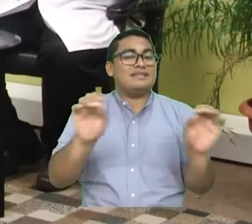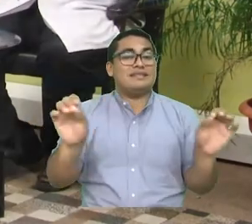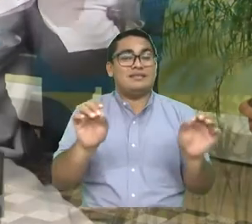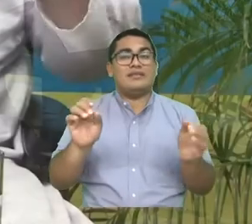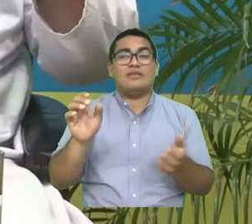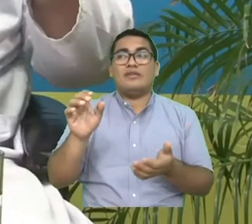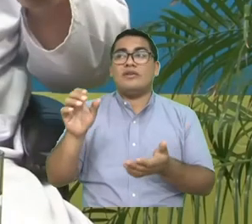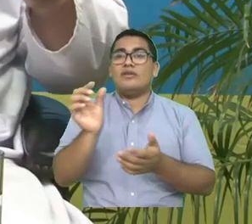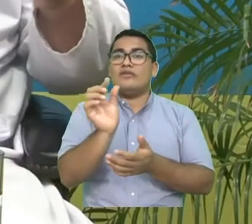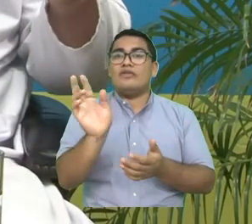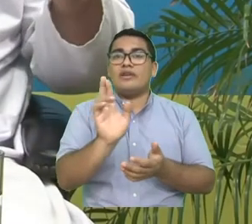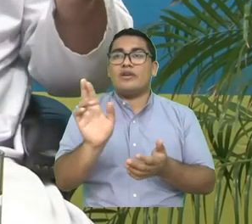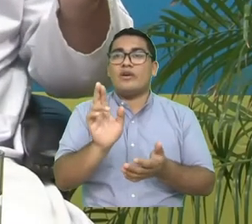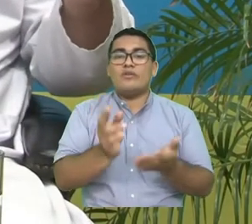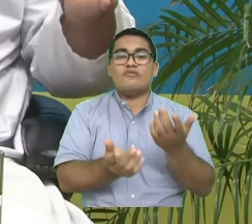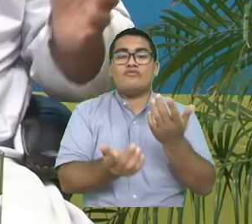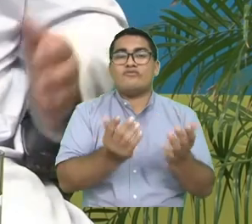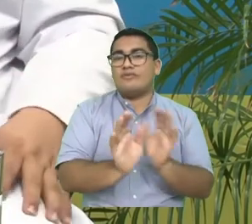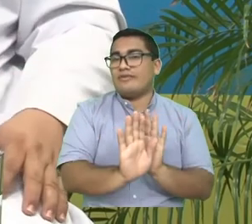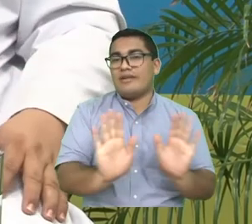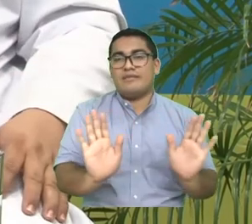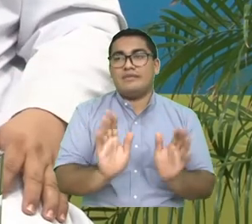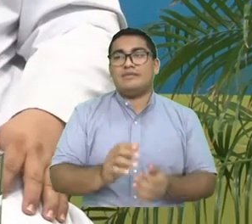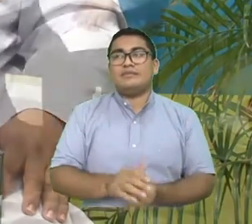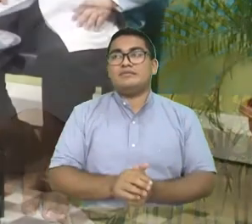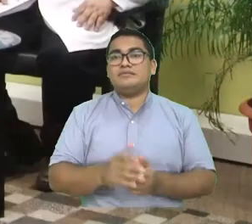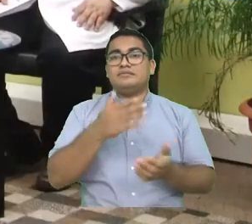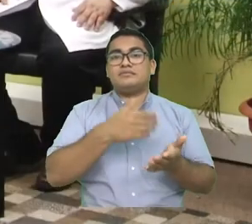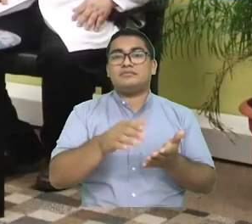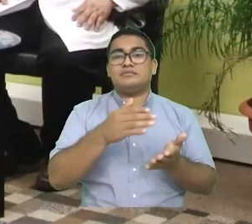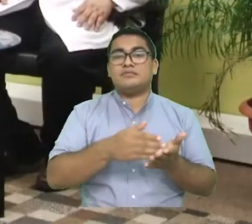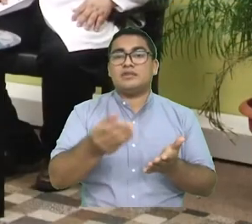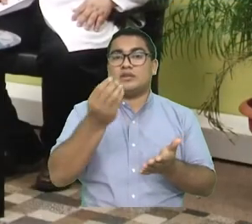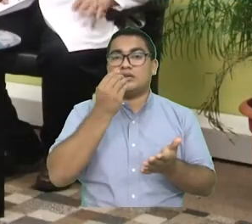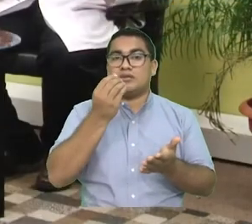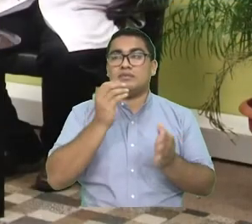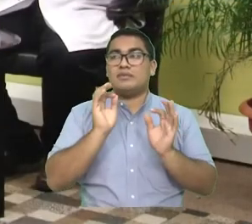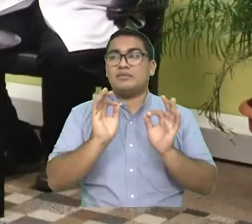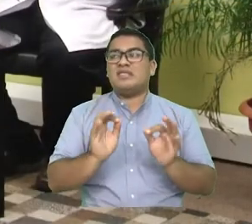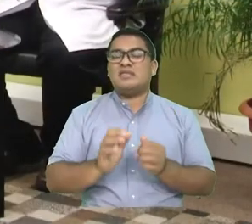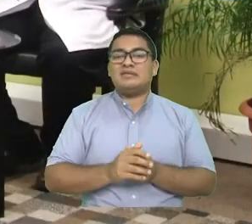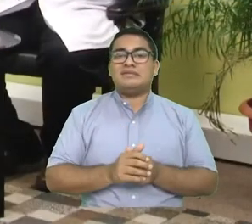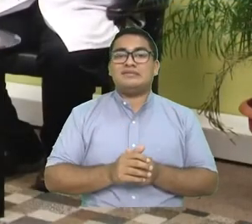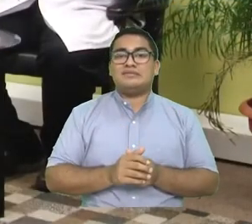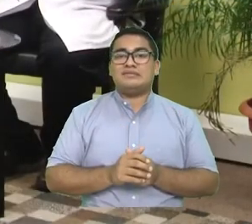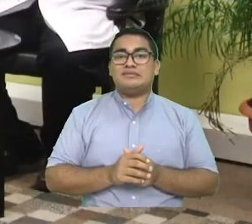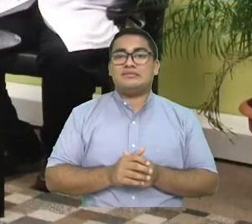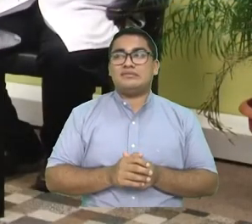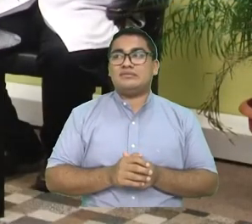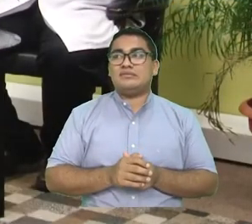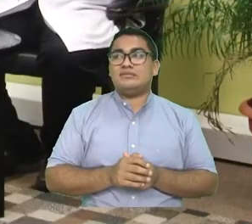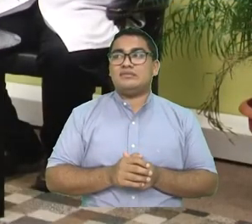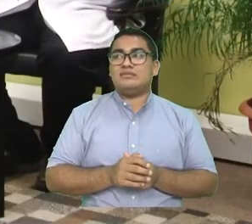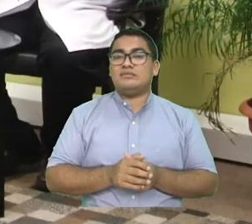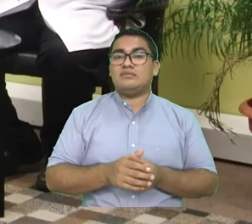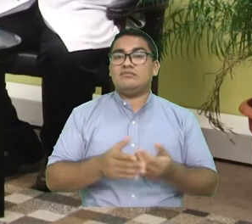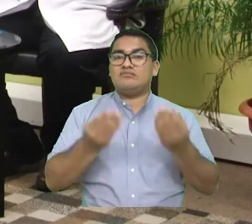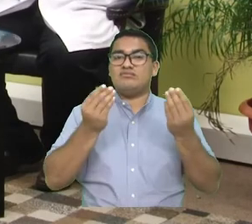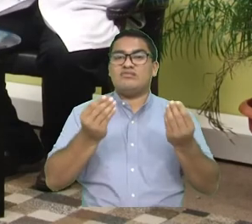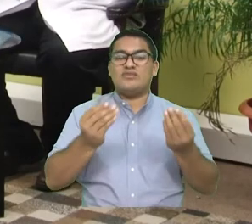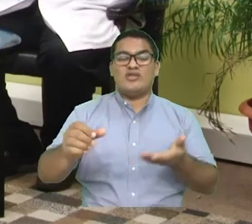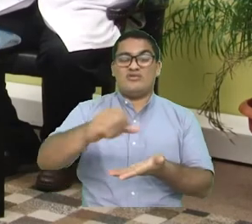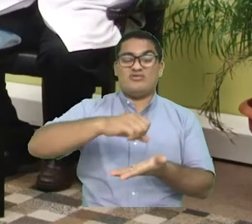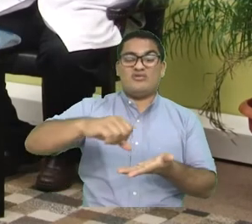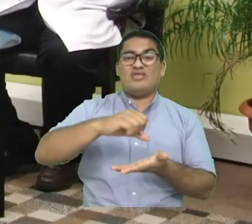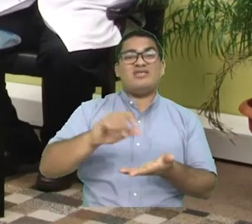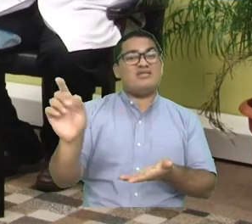que disminuya la afectación. Es más fácil para digerir. Que lo procese. Tratar de no freír mucho las cosas y tratar un poco